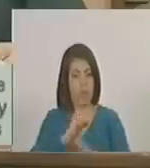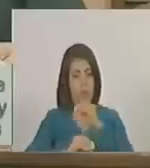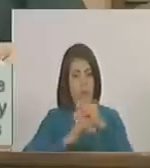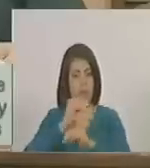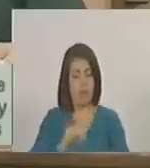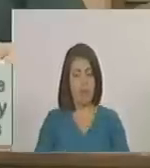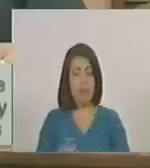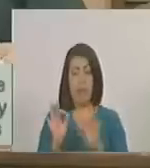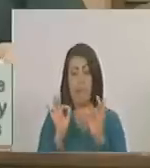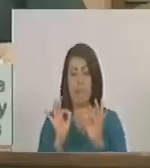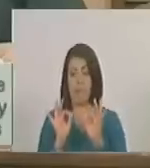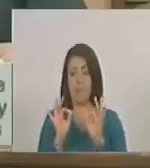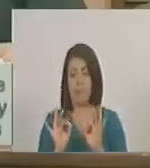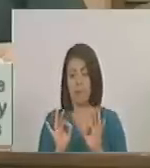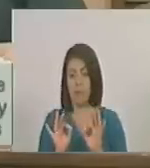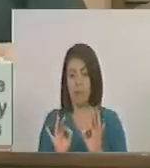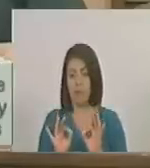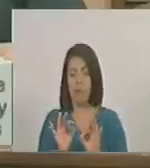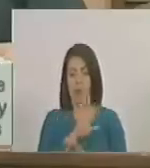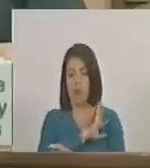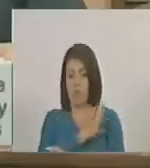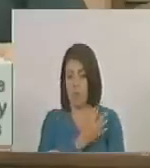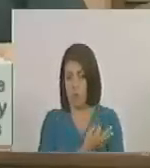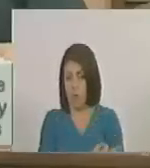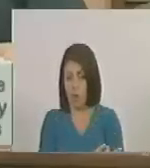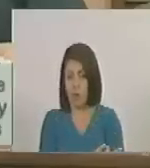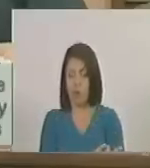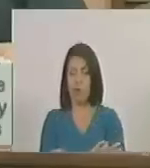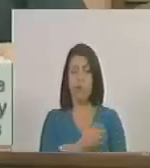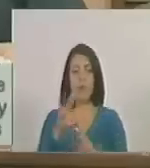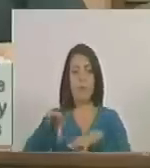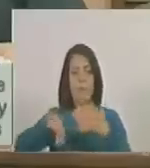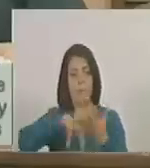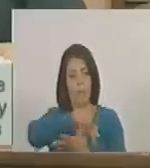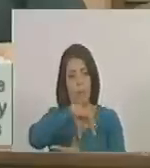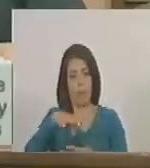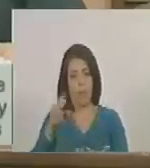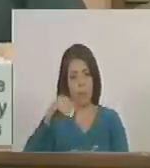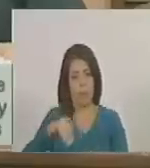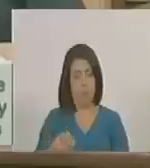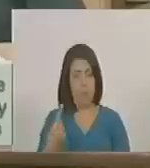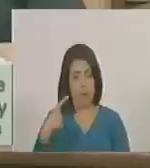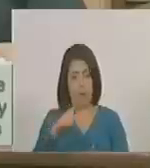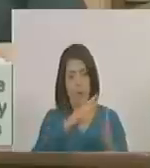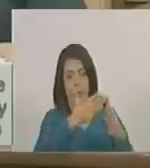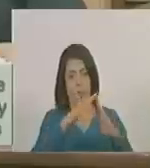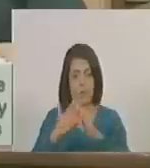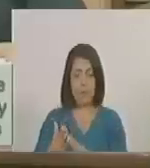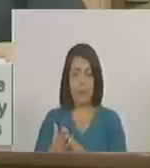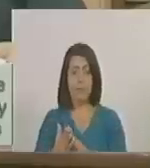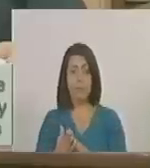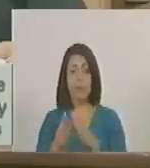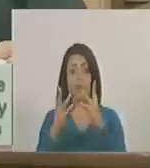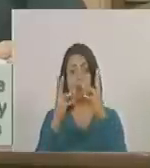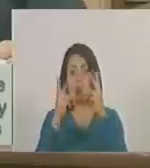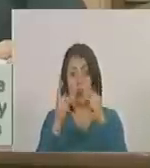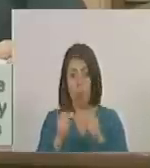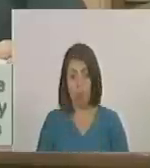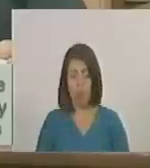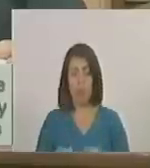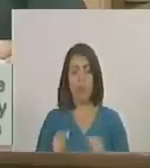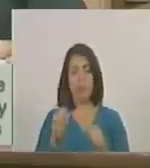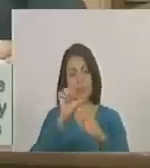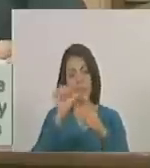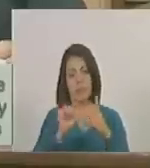relación con las particularidades, potencialidades y los problemas más relevantes de la comunidad. El número y contenido